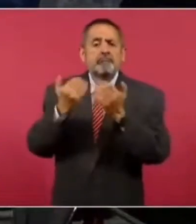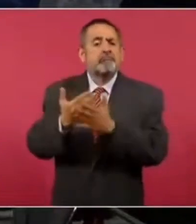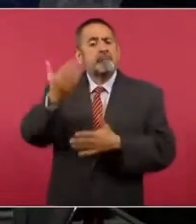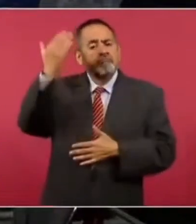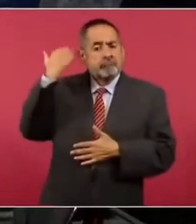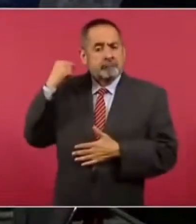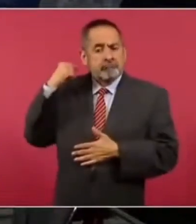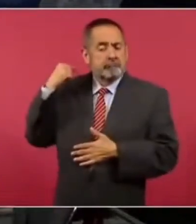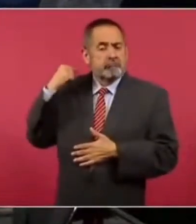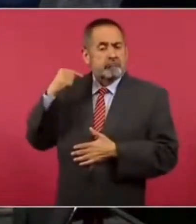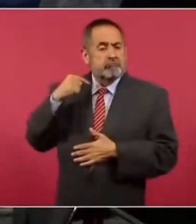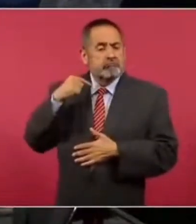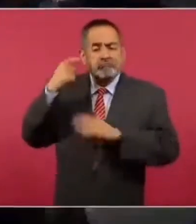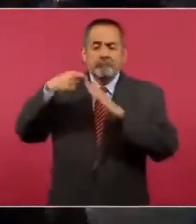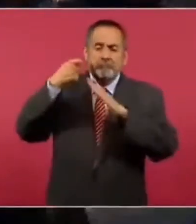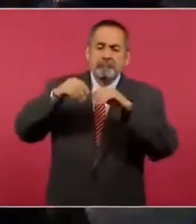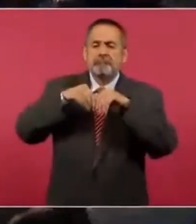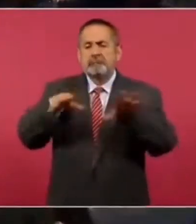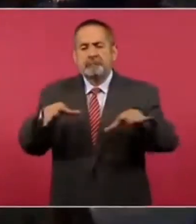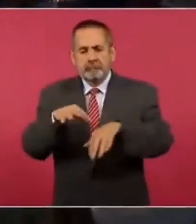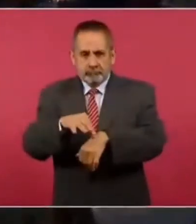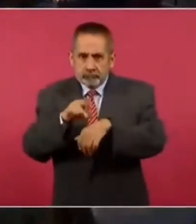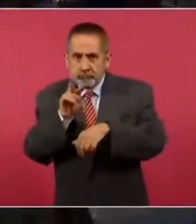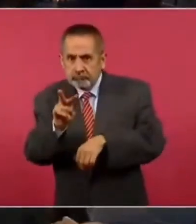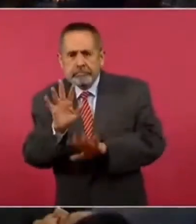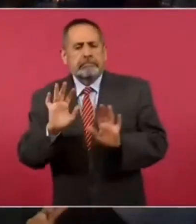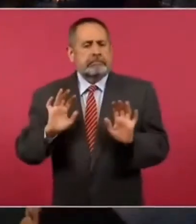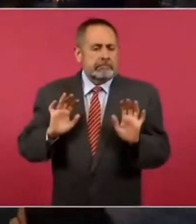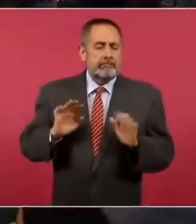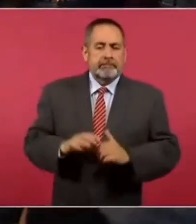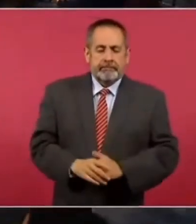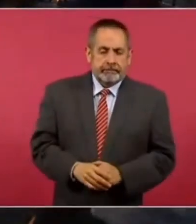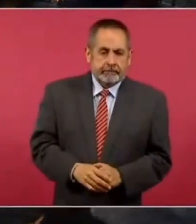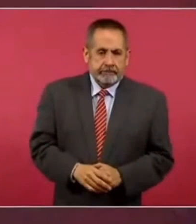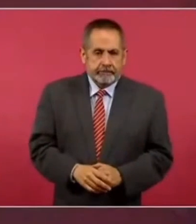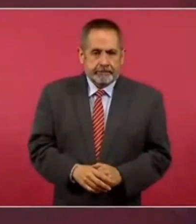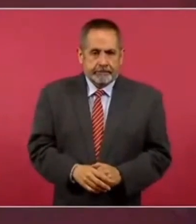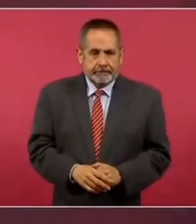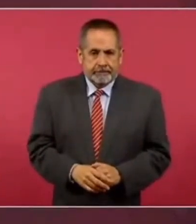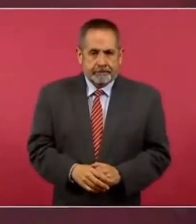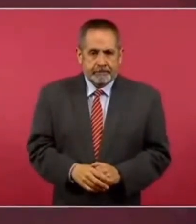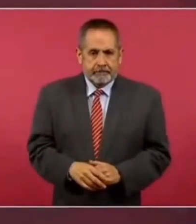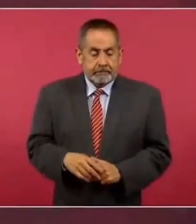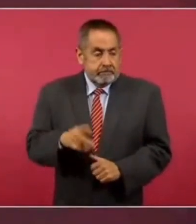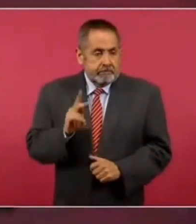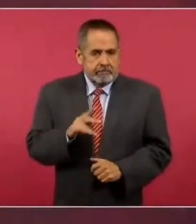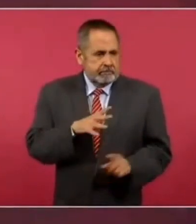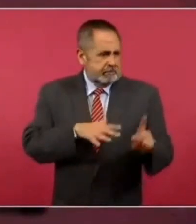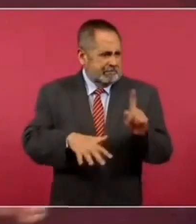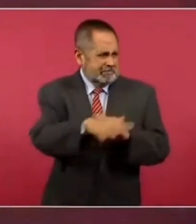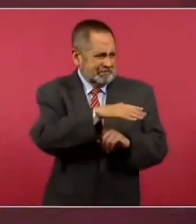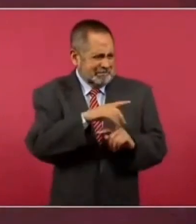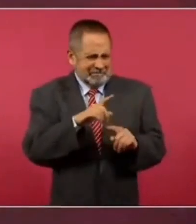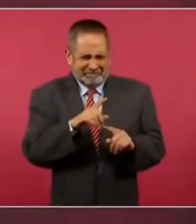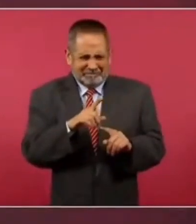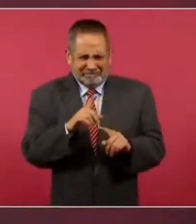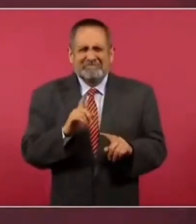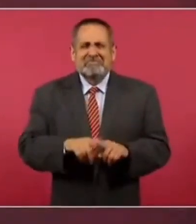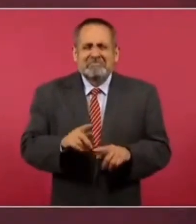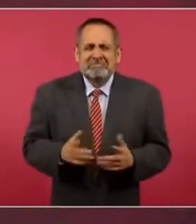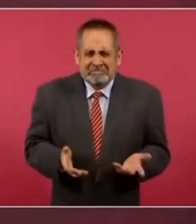en ocasiones anteriores. Gracias. Bueno, en el ambiente, quién sabe de quién, ya